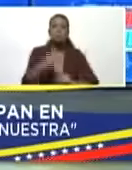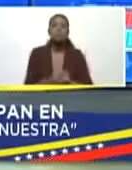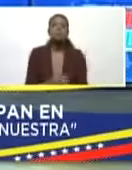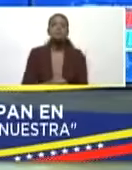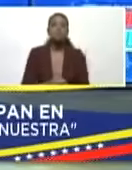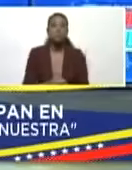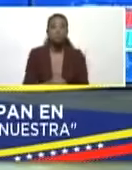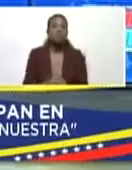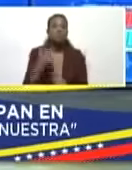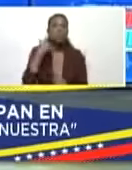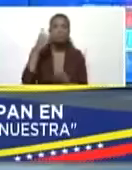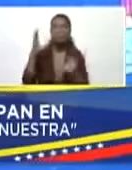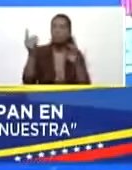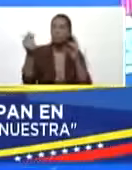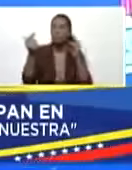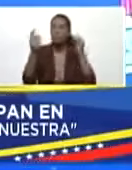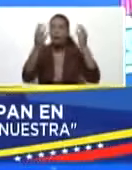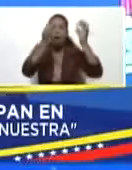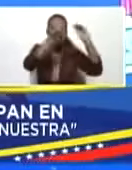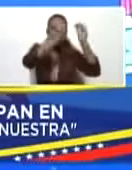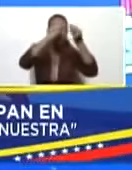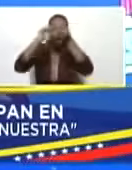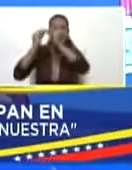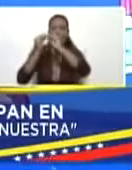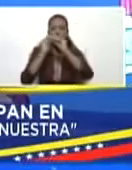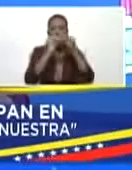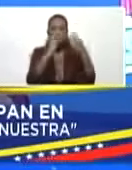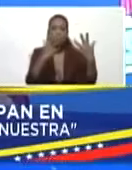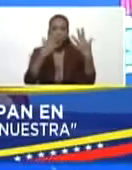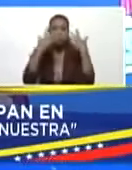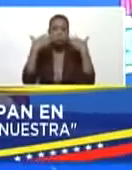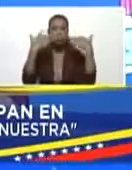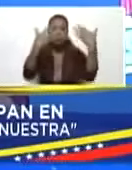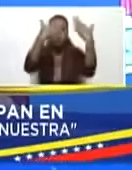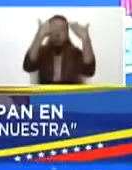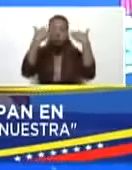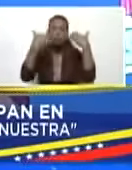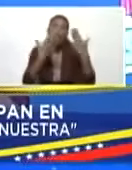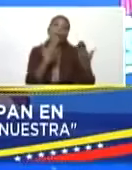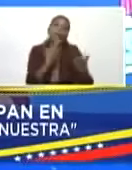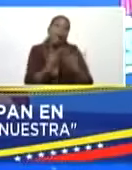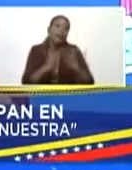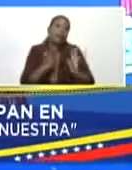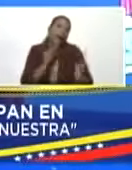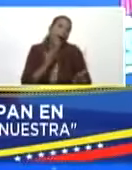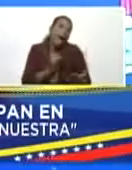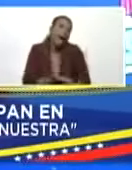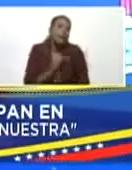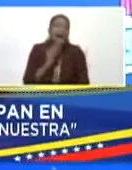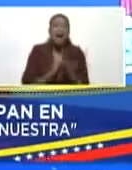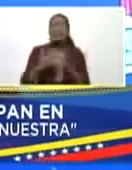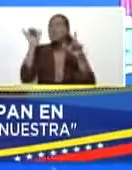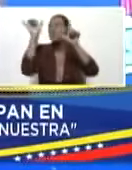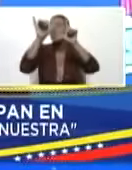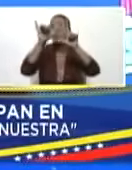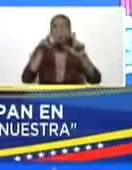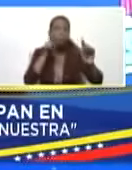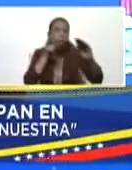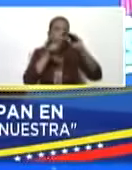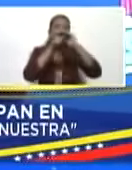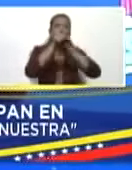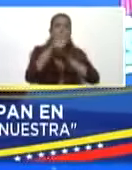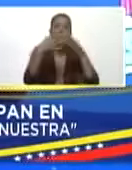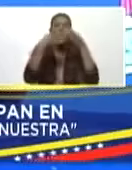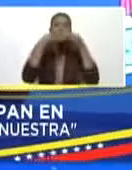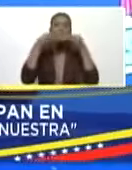Lo van, tú sabes, acomodando. Y que la gente lo agradezca. Ay, tengo YouTube, bueno, te metes,